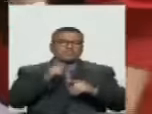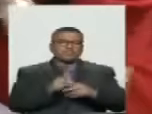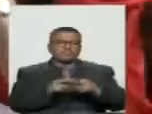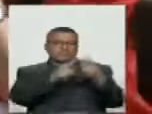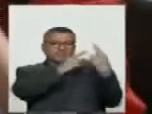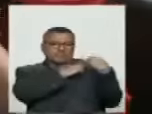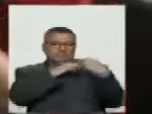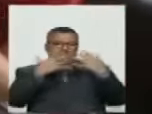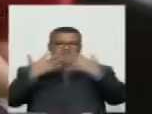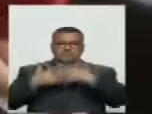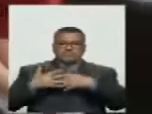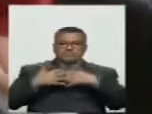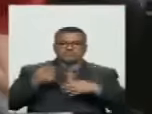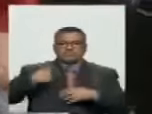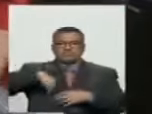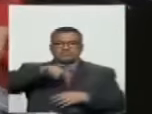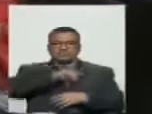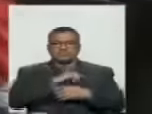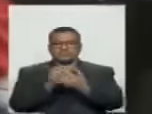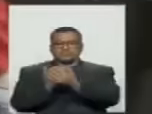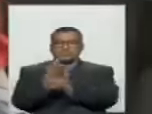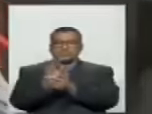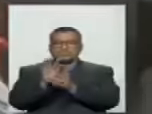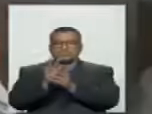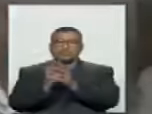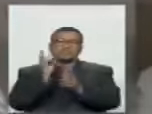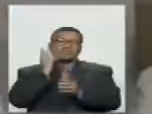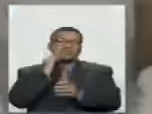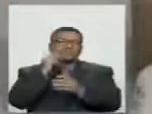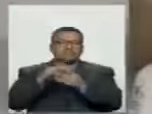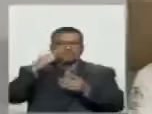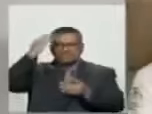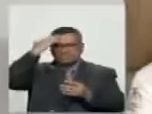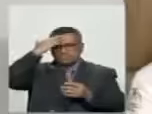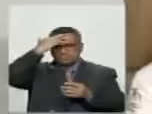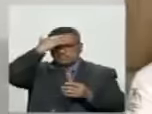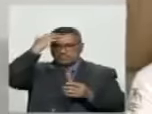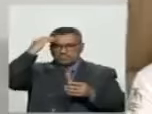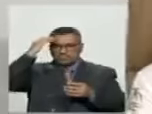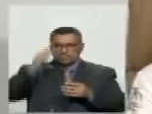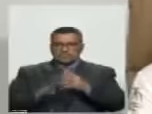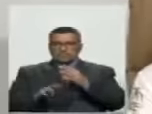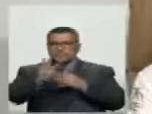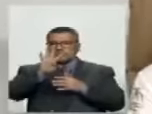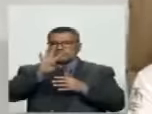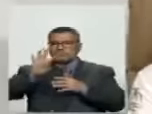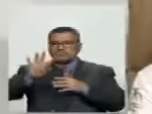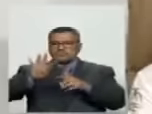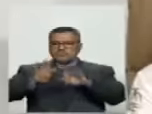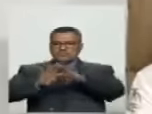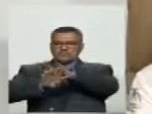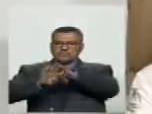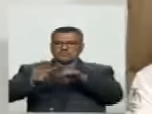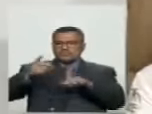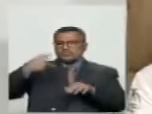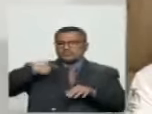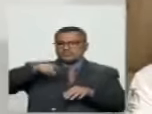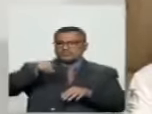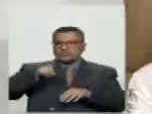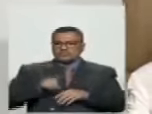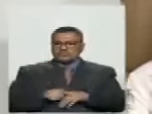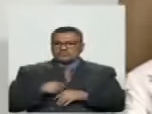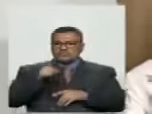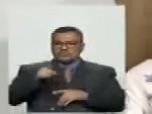representación cerebral de nuestra mano en el cerebro, estos cuatro dedos, tiene